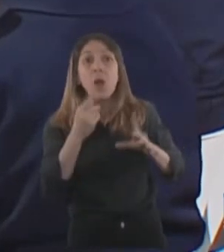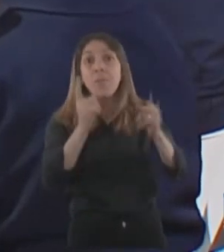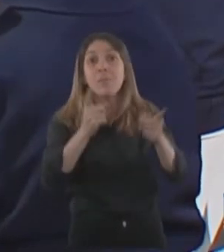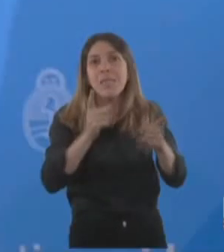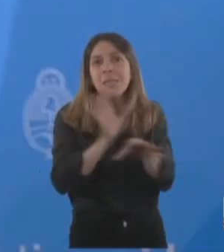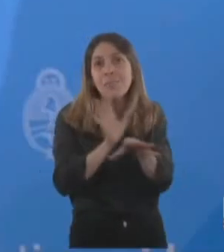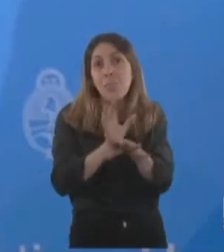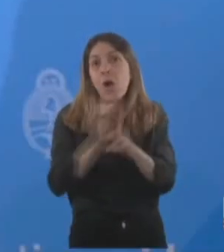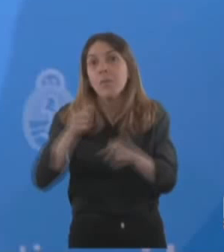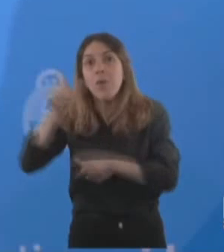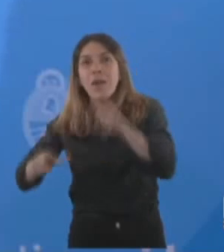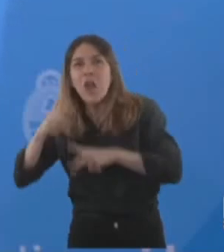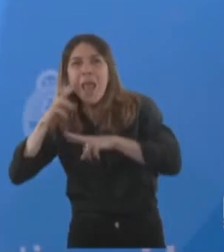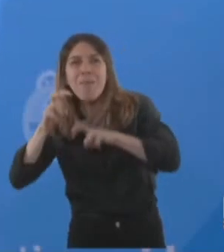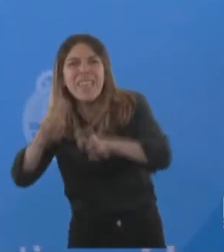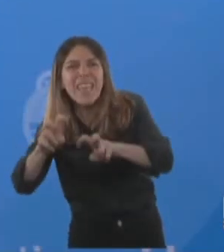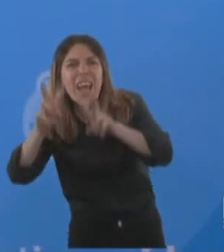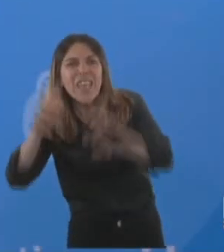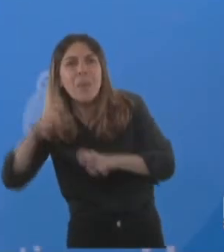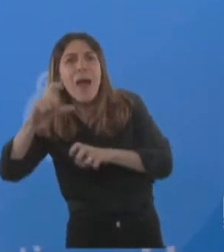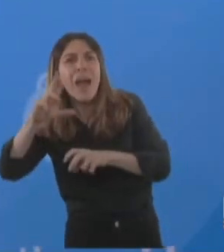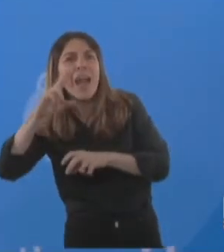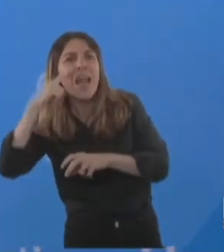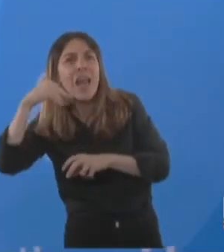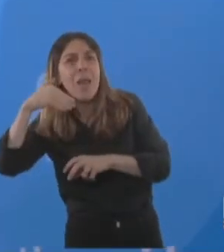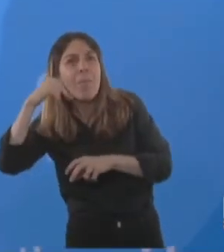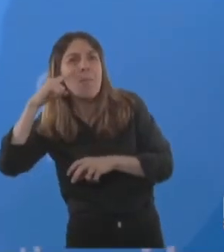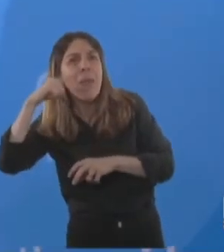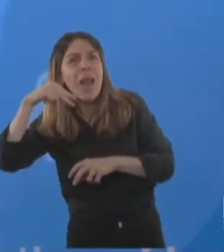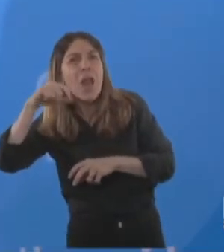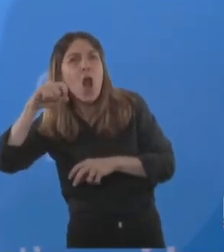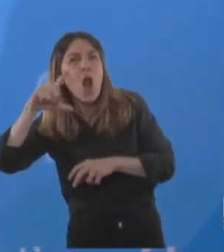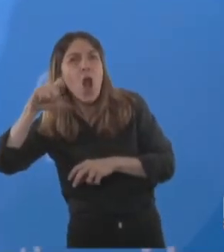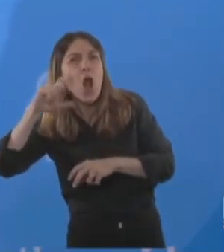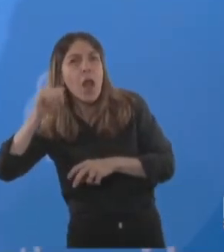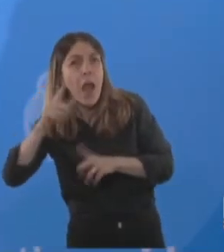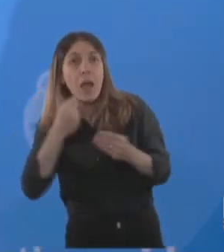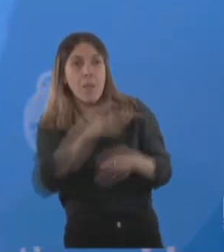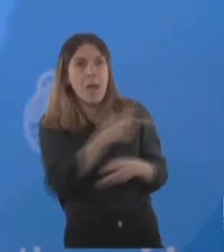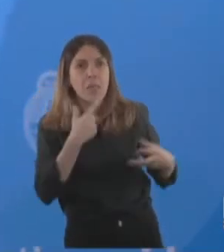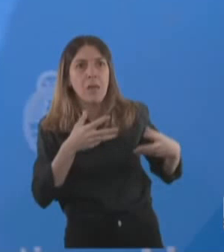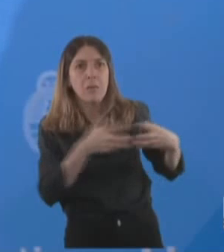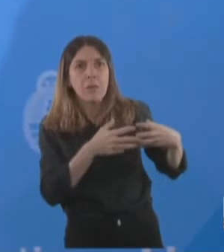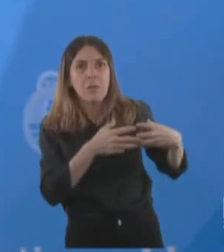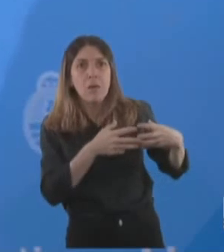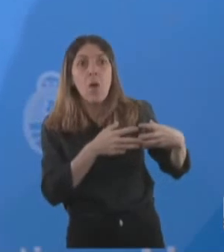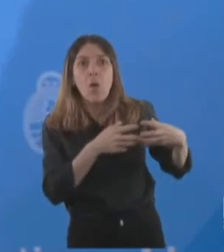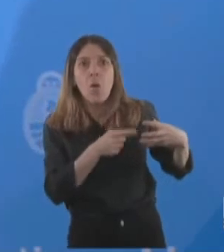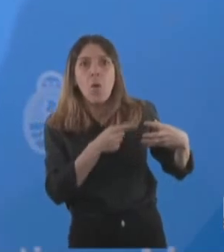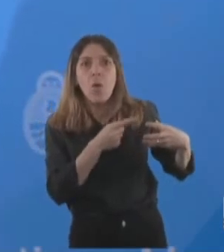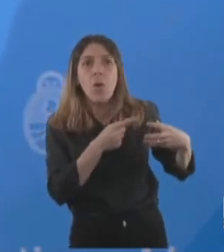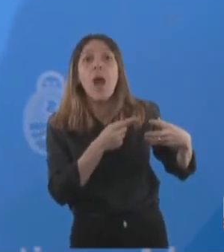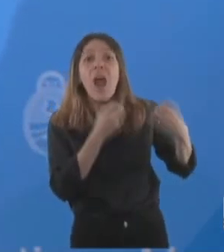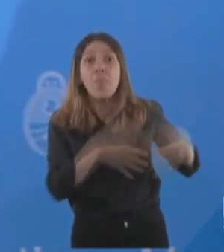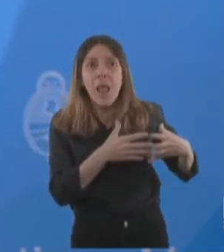lo que ha verificado es que con el correr del tiempo el delito se perfecciona.